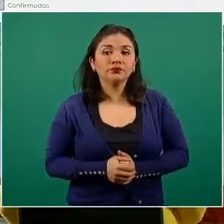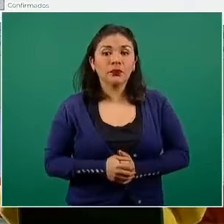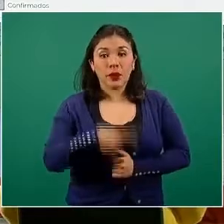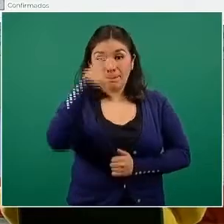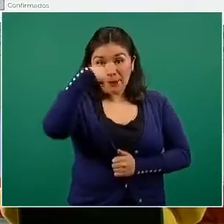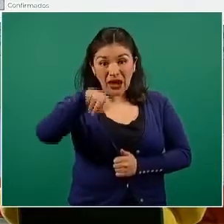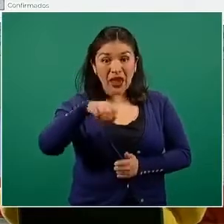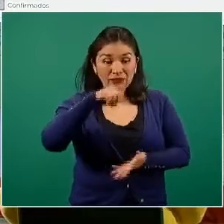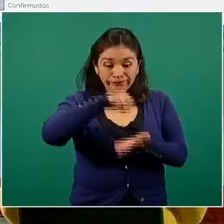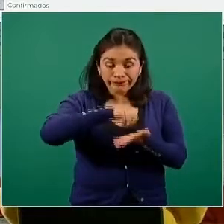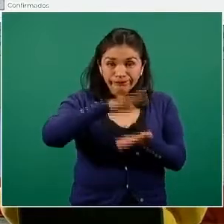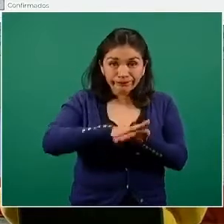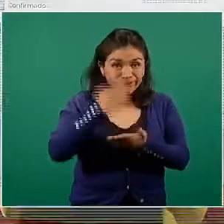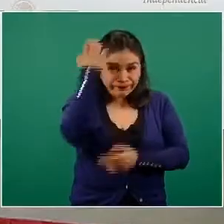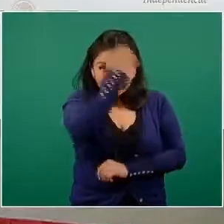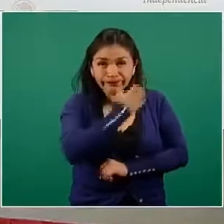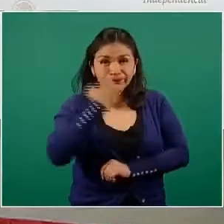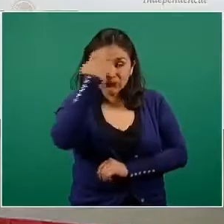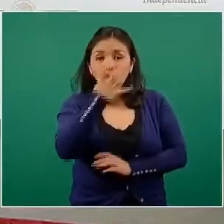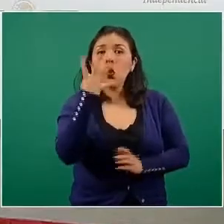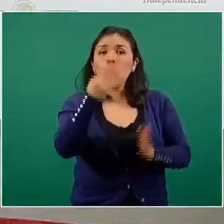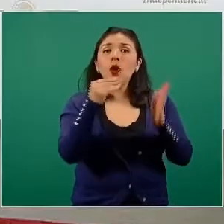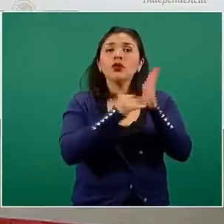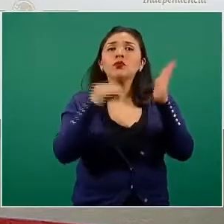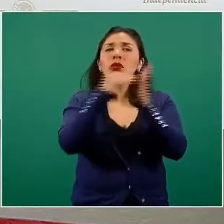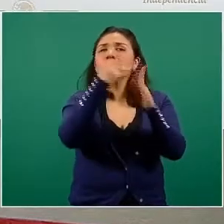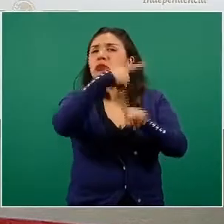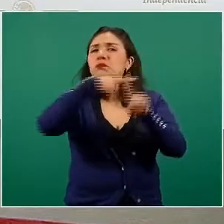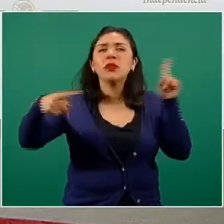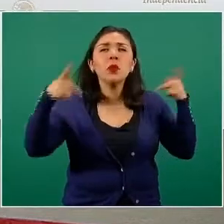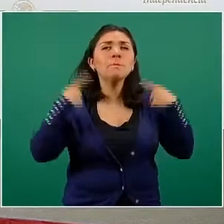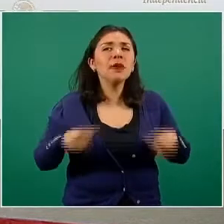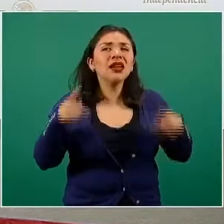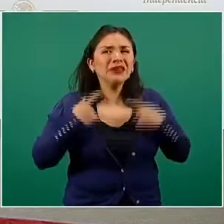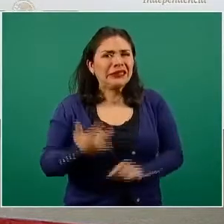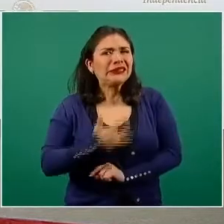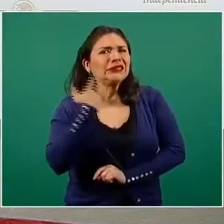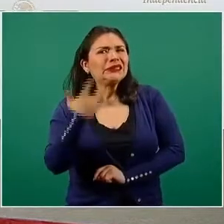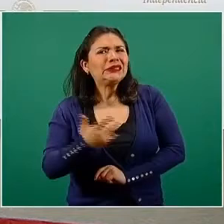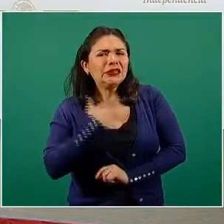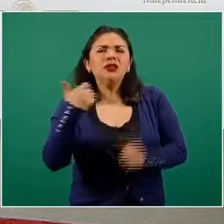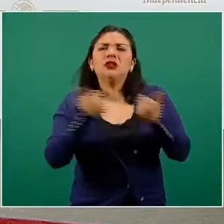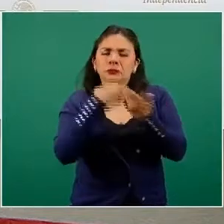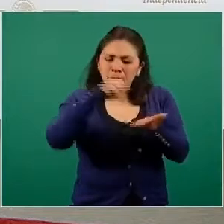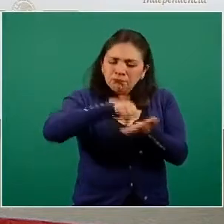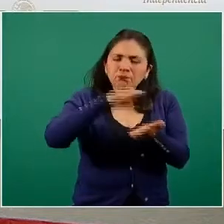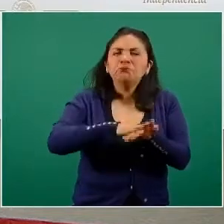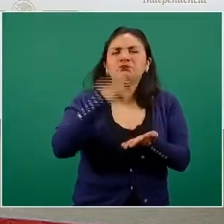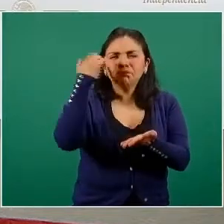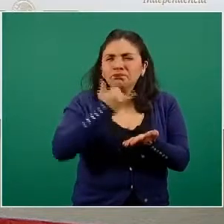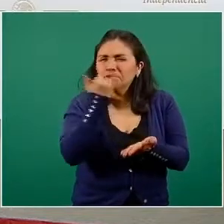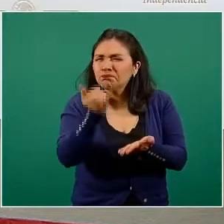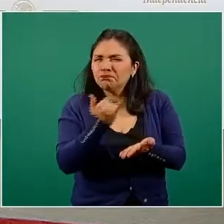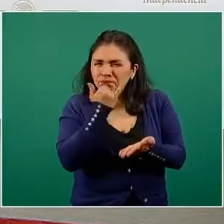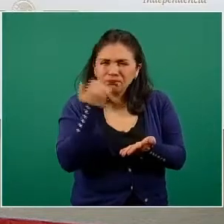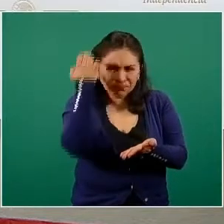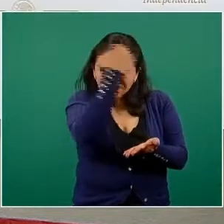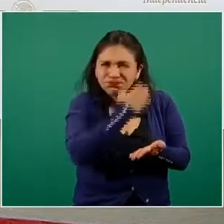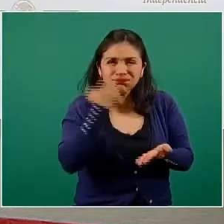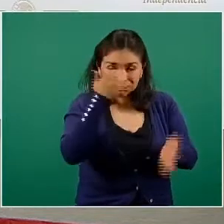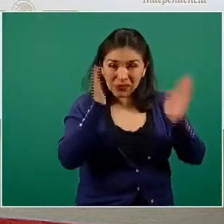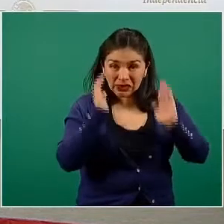sistema de vigilancia poco más de 4,5 millones de personas con síntomas que se registran, que se les hace el estudio